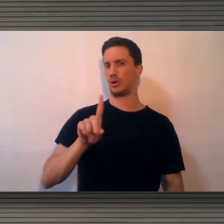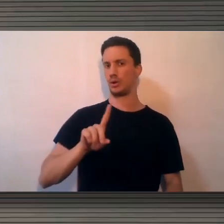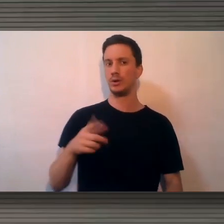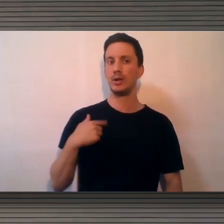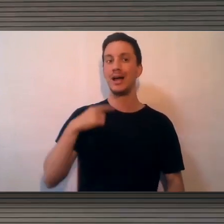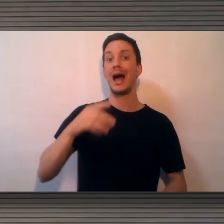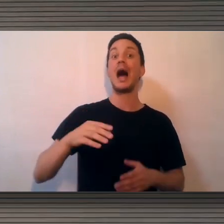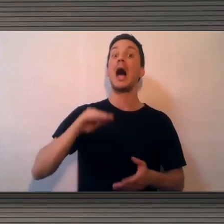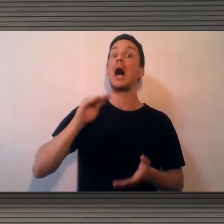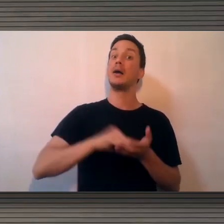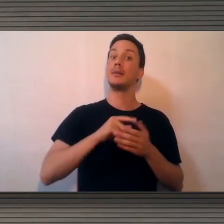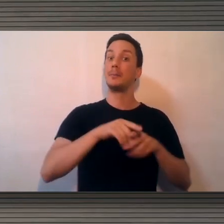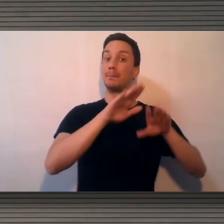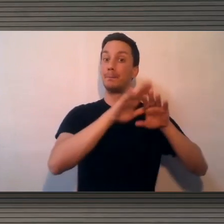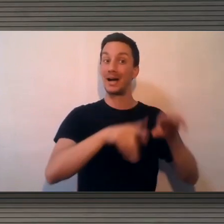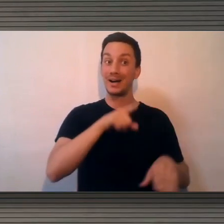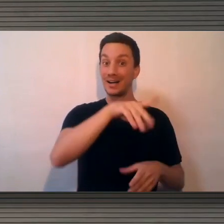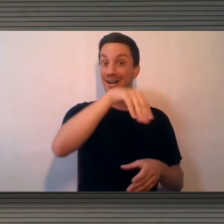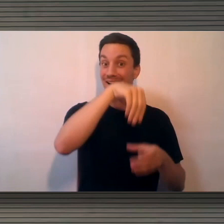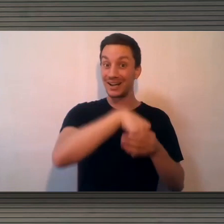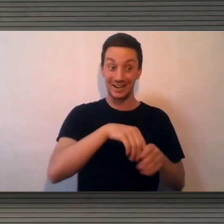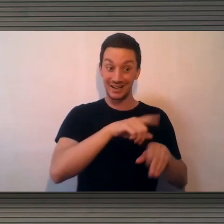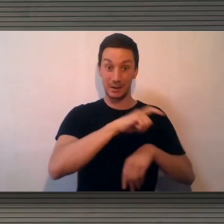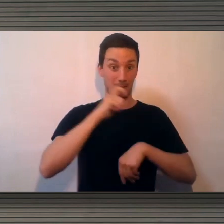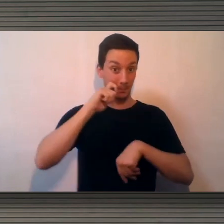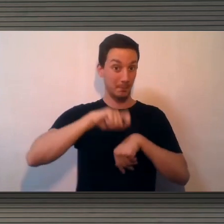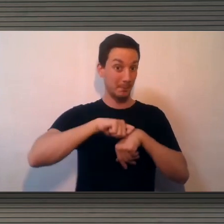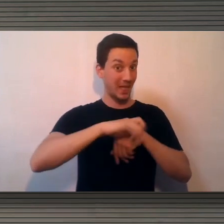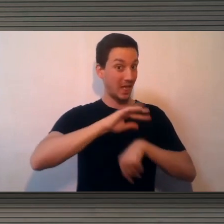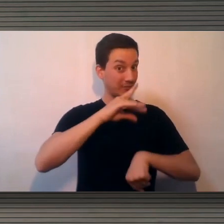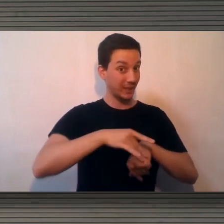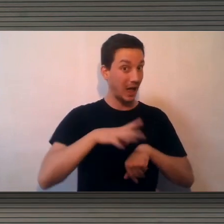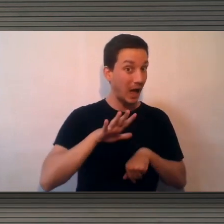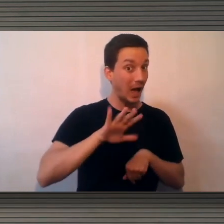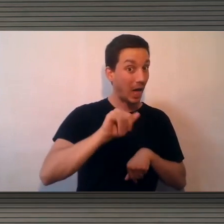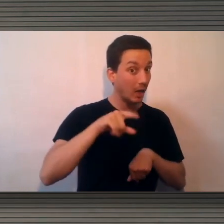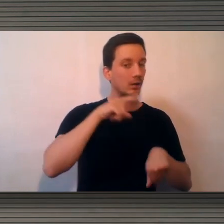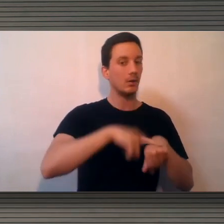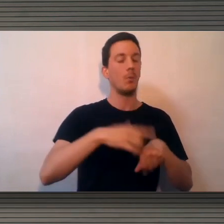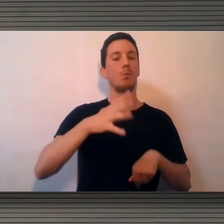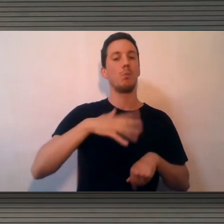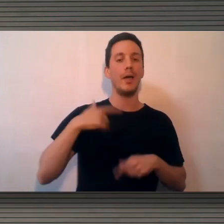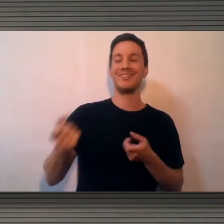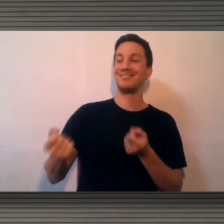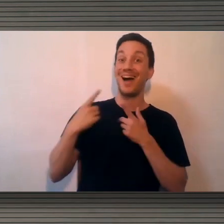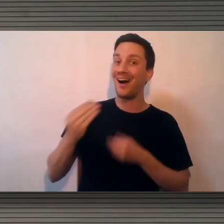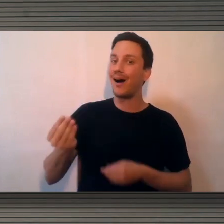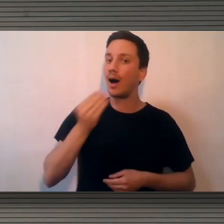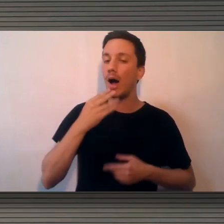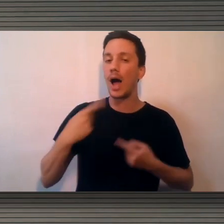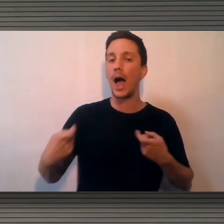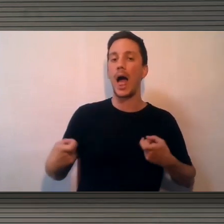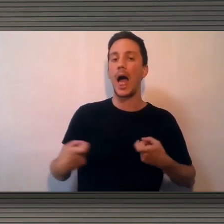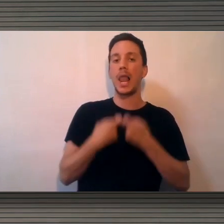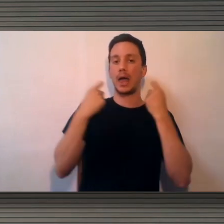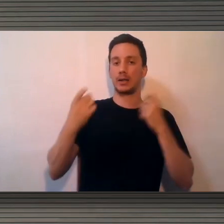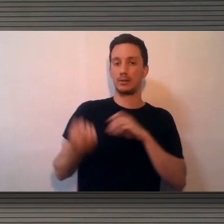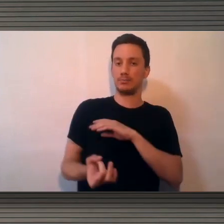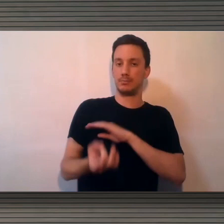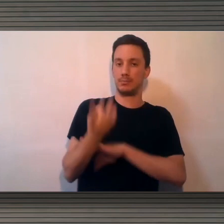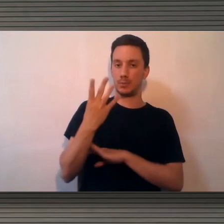niños atópicos a veces, pues con más frecuencia pueden tener alergias. Y si tienen